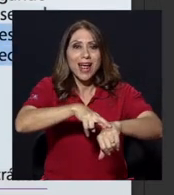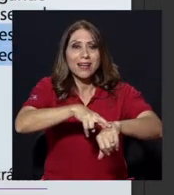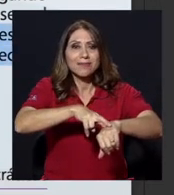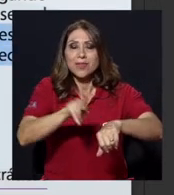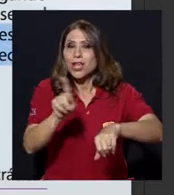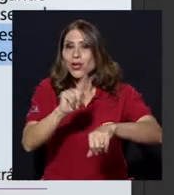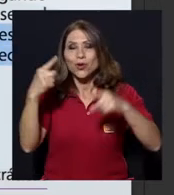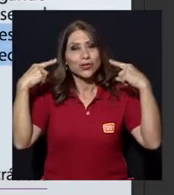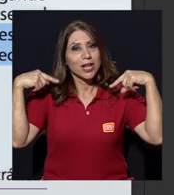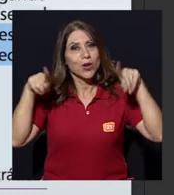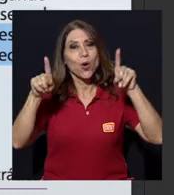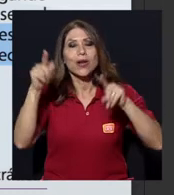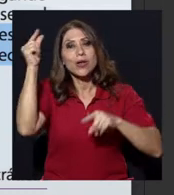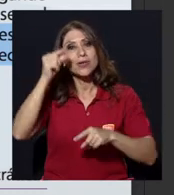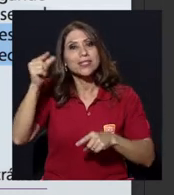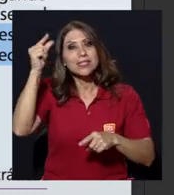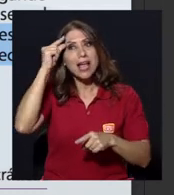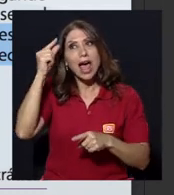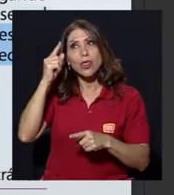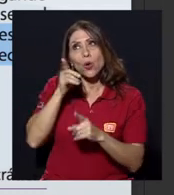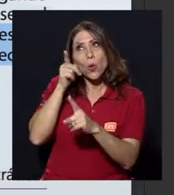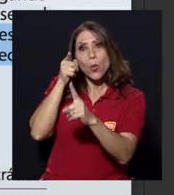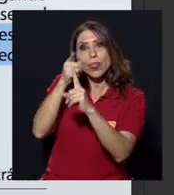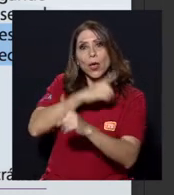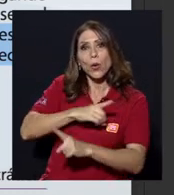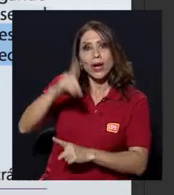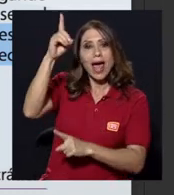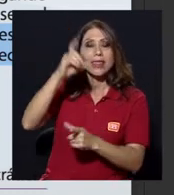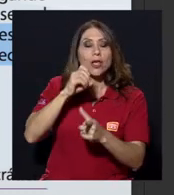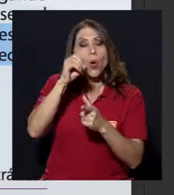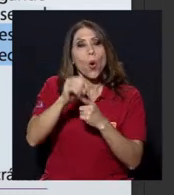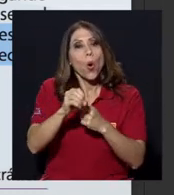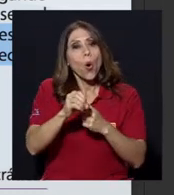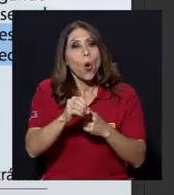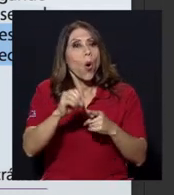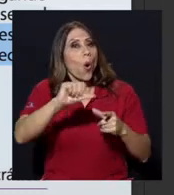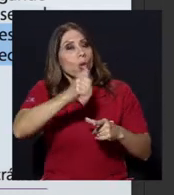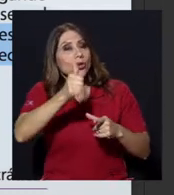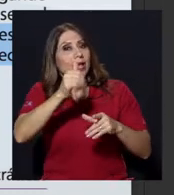Estado, digamos, teocrático o de otra naturaleza, donde